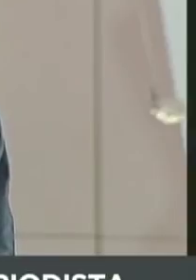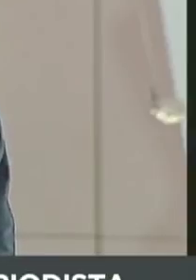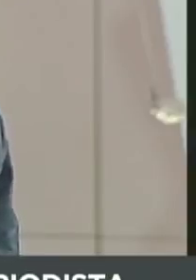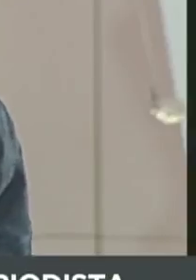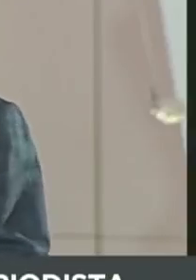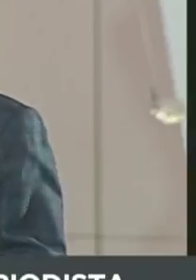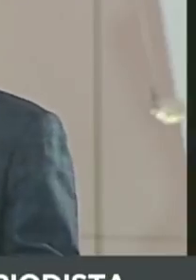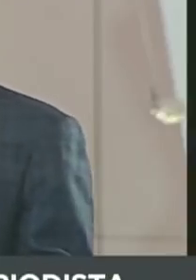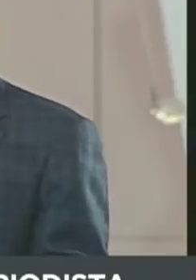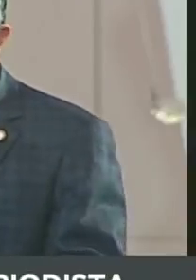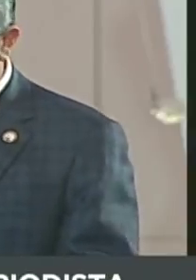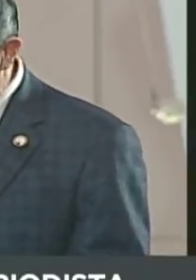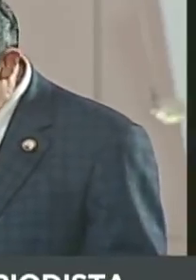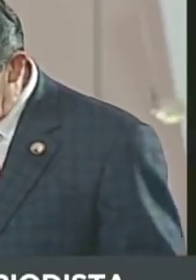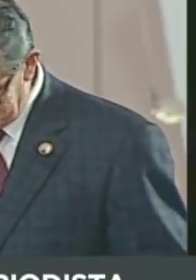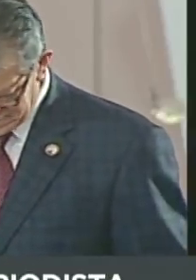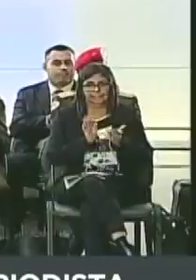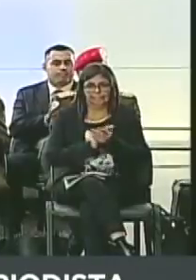gracias.